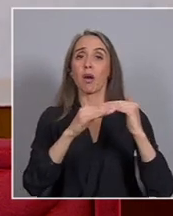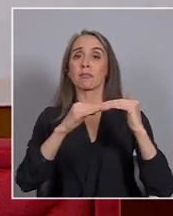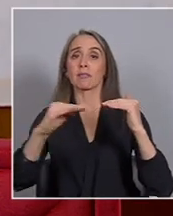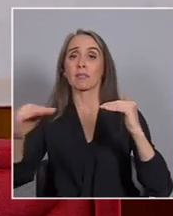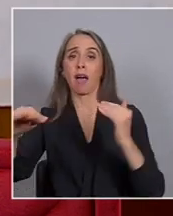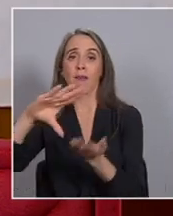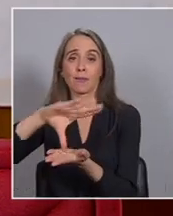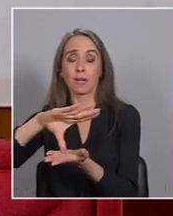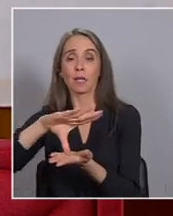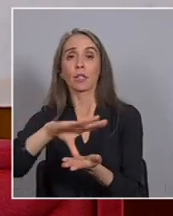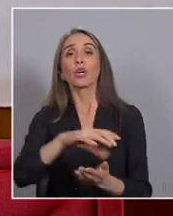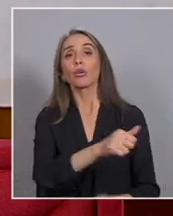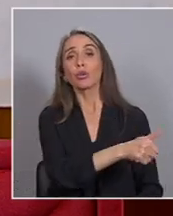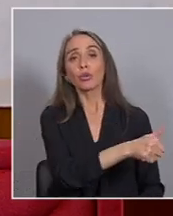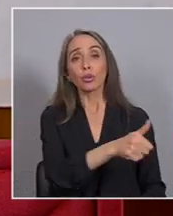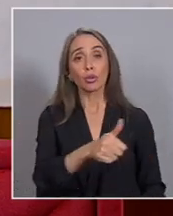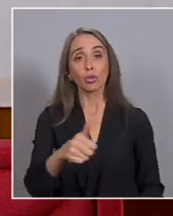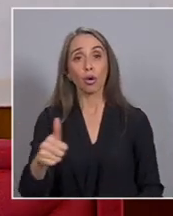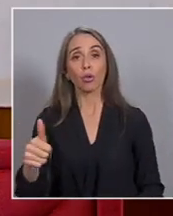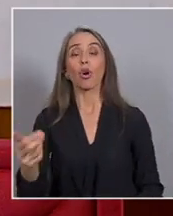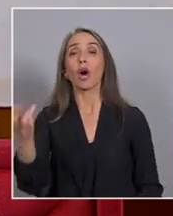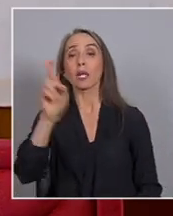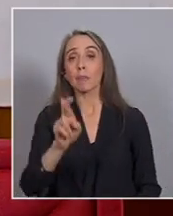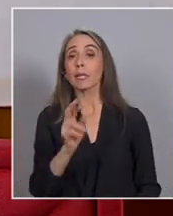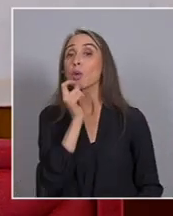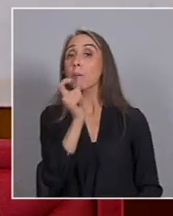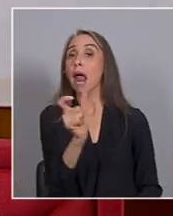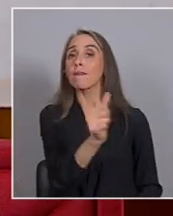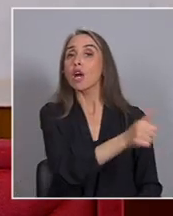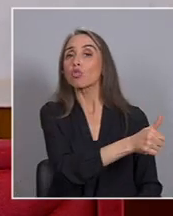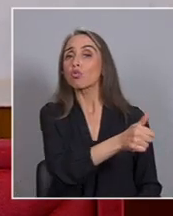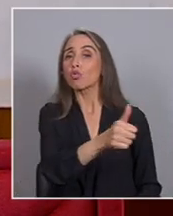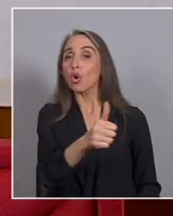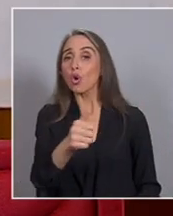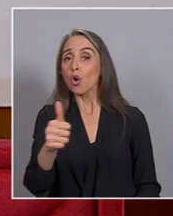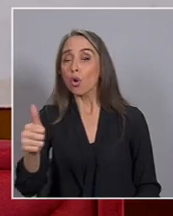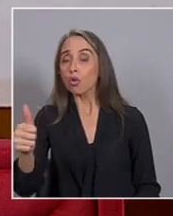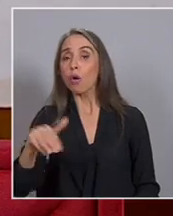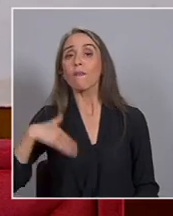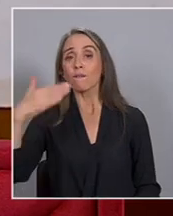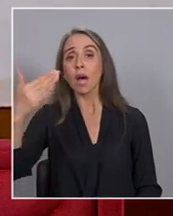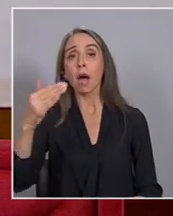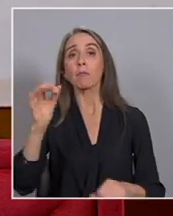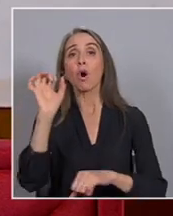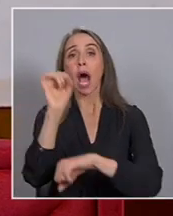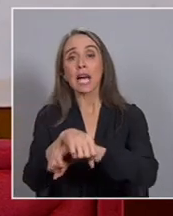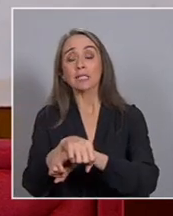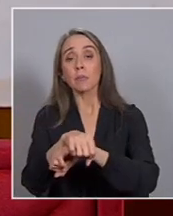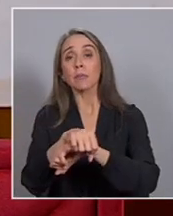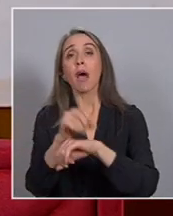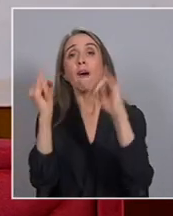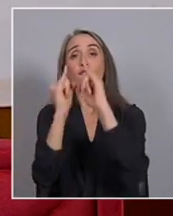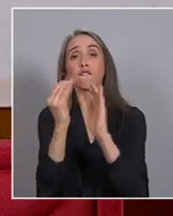Todos, y repito, todos, vamos a